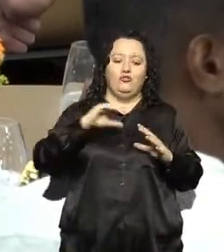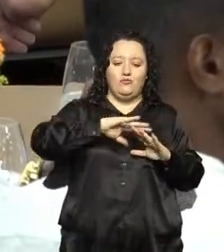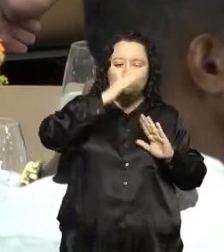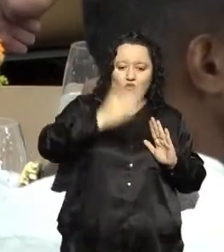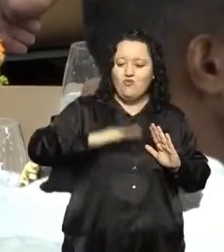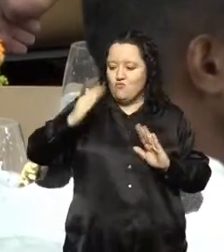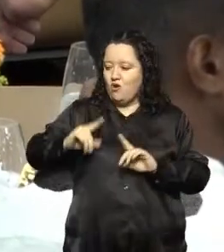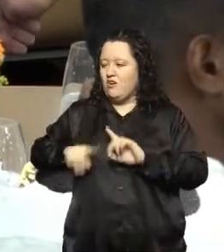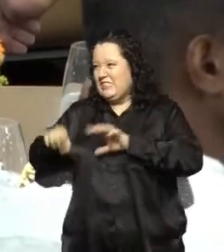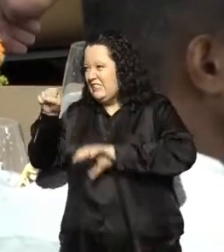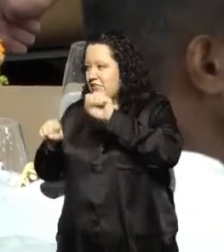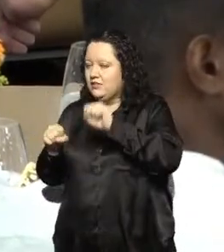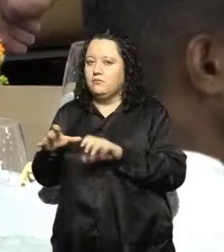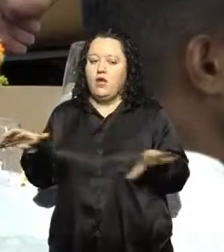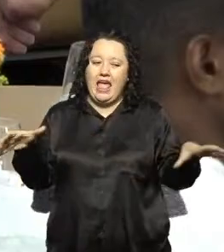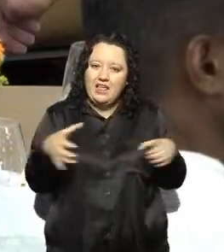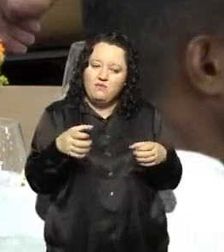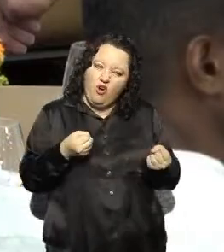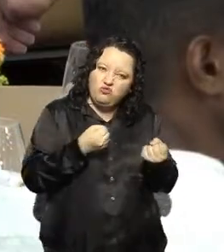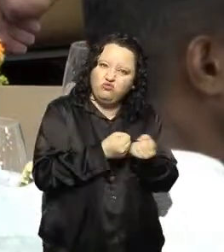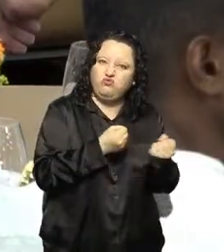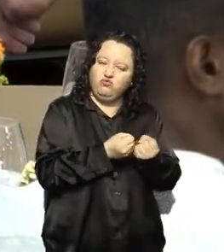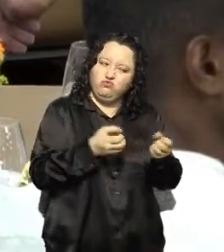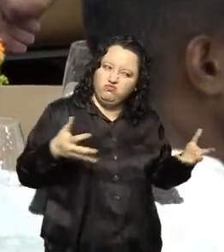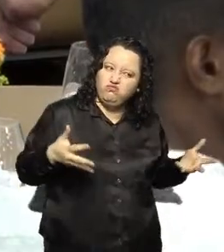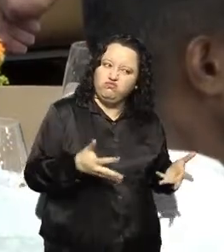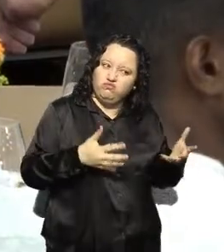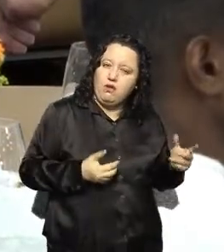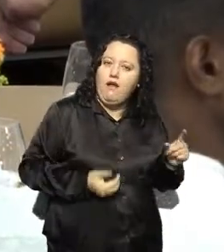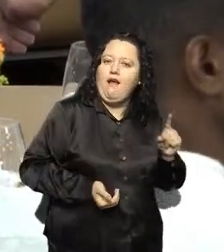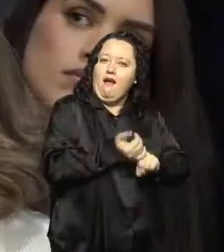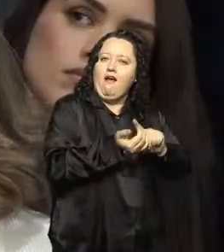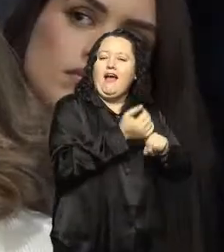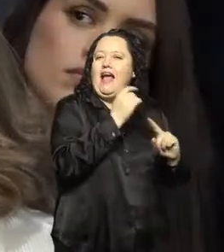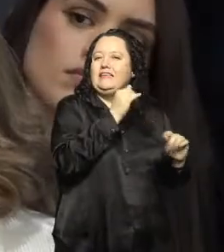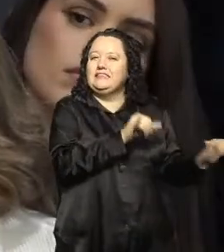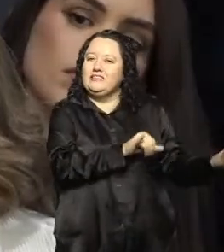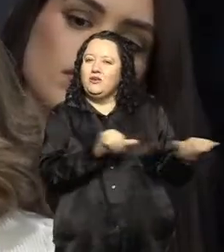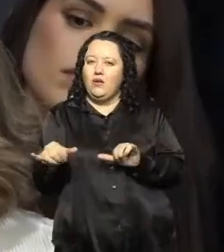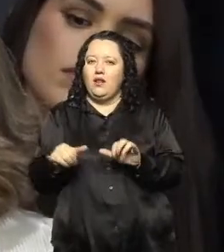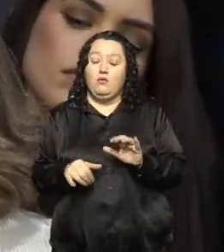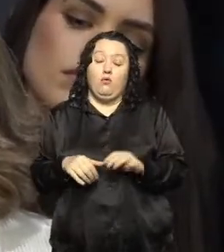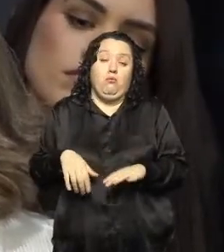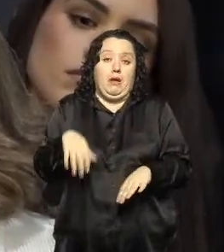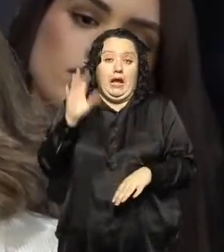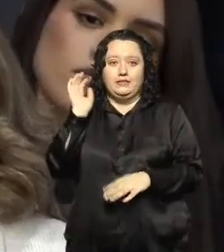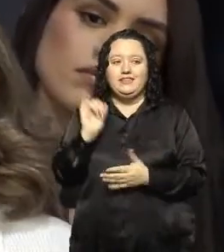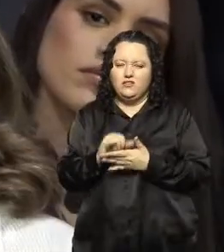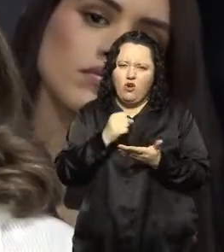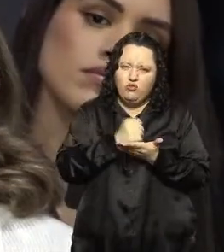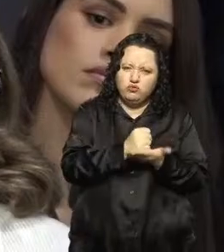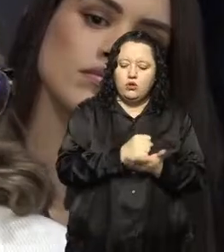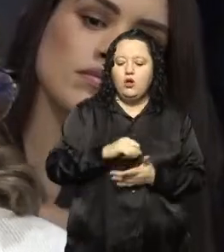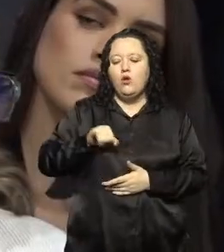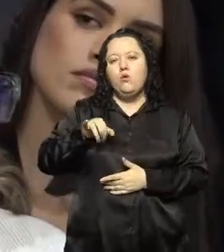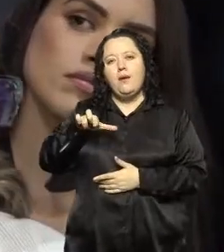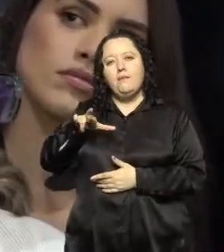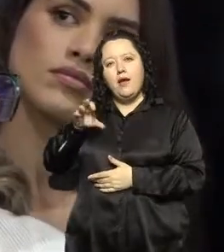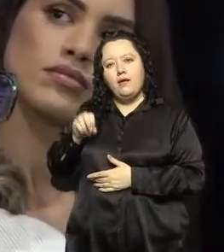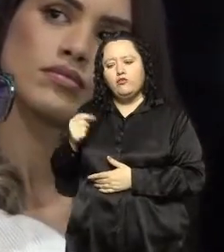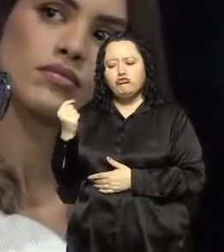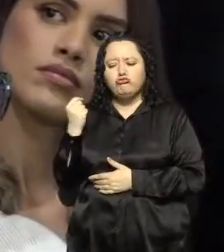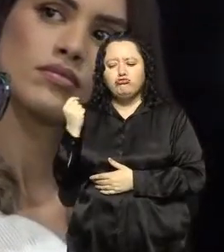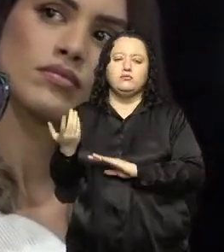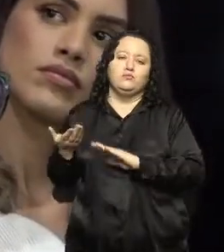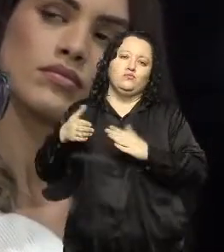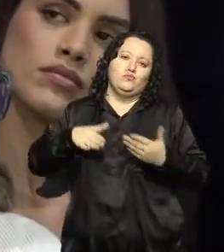fueron muchos también los equipos que ayudó a conseguir logros similares e incluso mayores. Juan Pablo Ruiz Soto murió hace